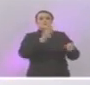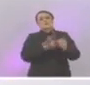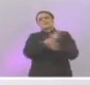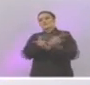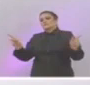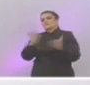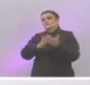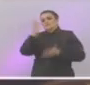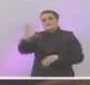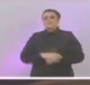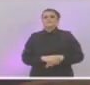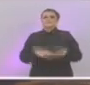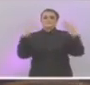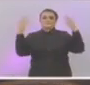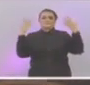todos.